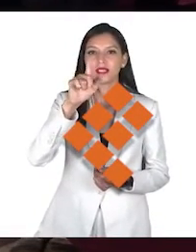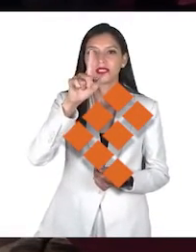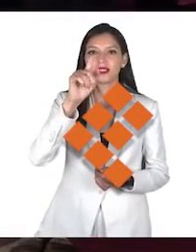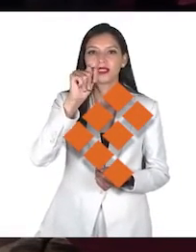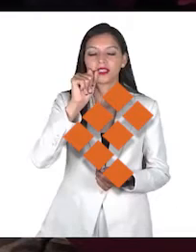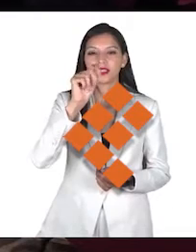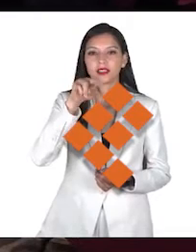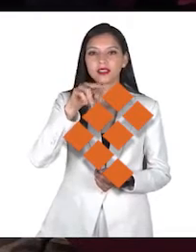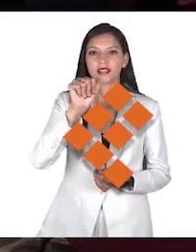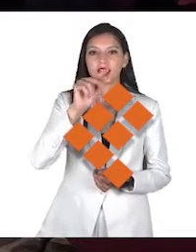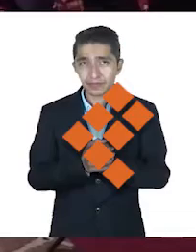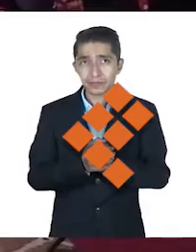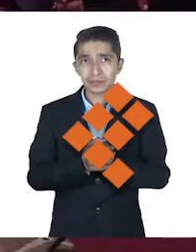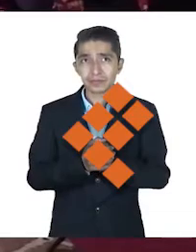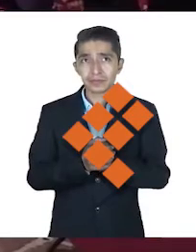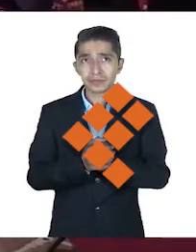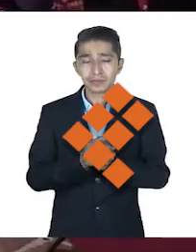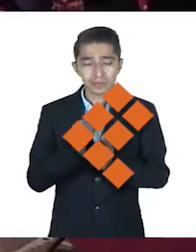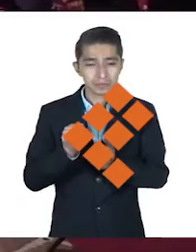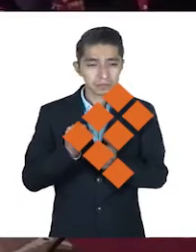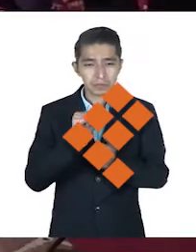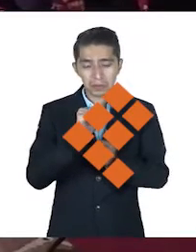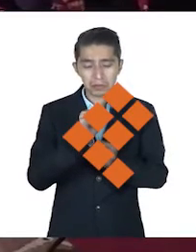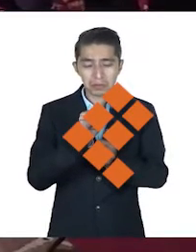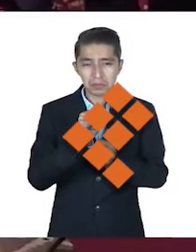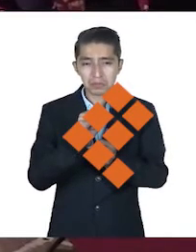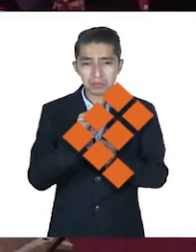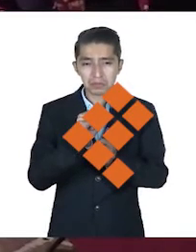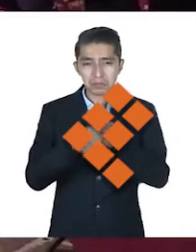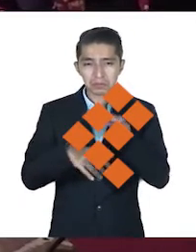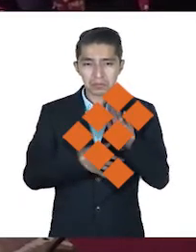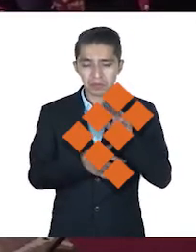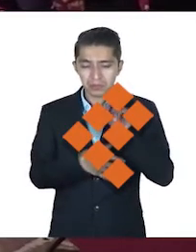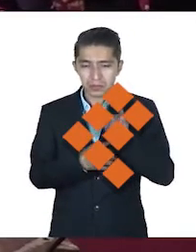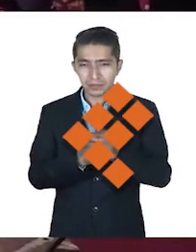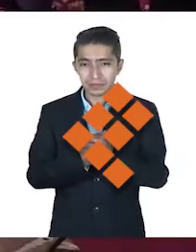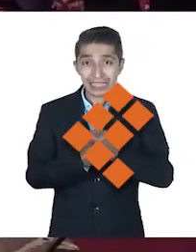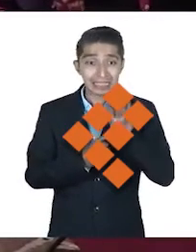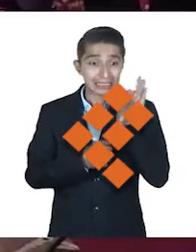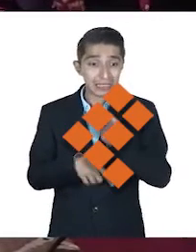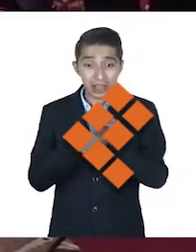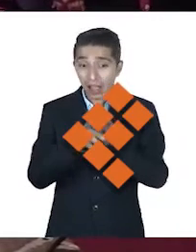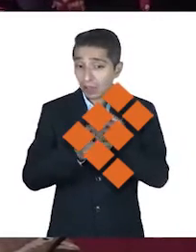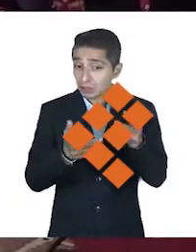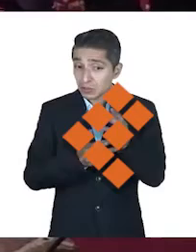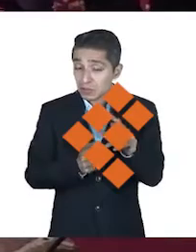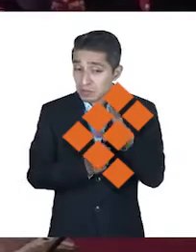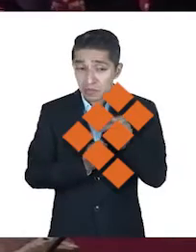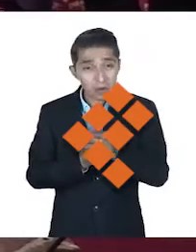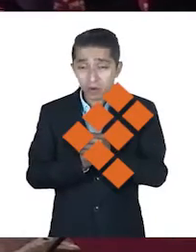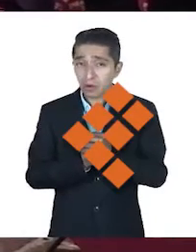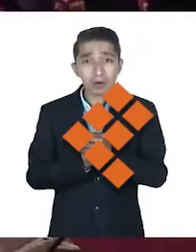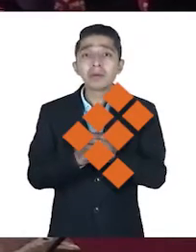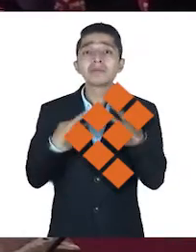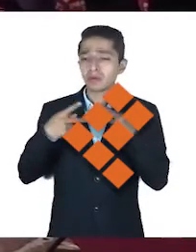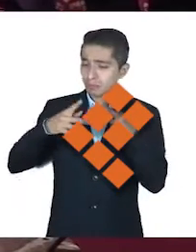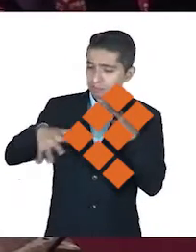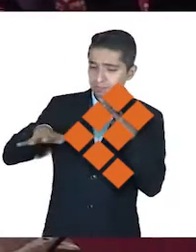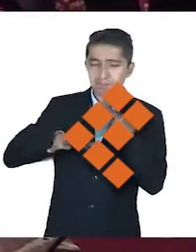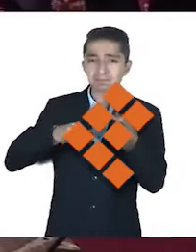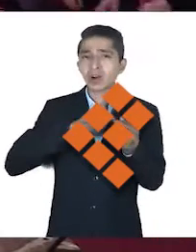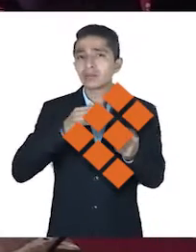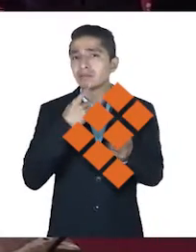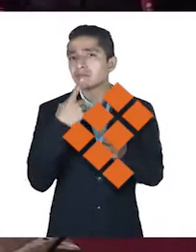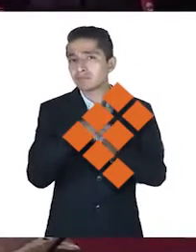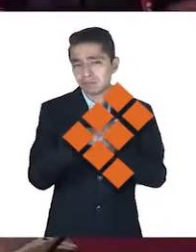Sánchez García y Antonio Sosa López, a quienes nadie les dio su voto, lo mismo que ocurrió al votar la terna conformada por Abraham Montes Magaña, Judith